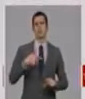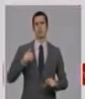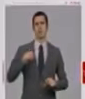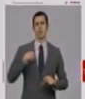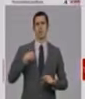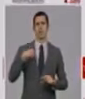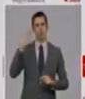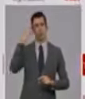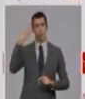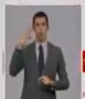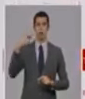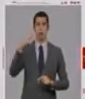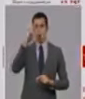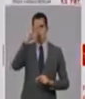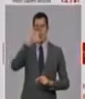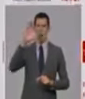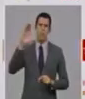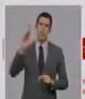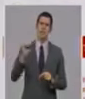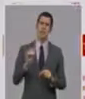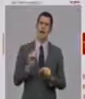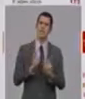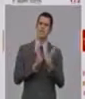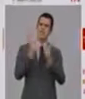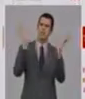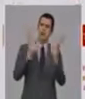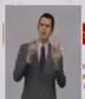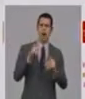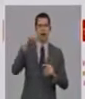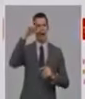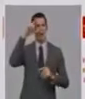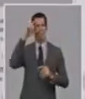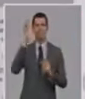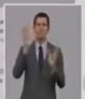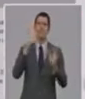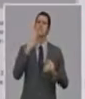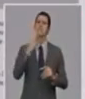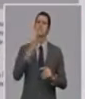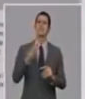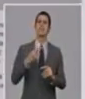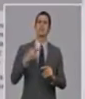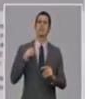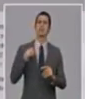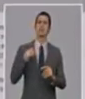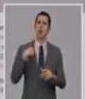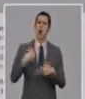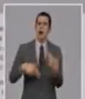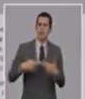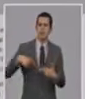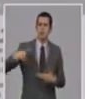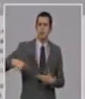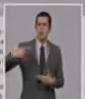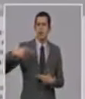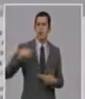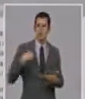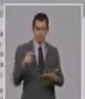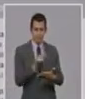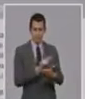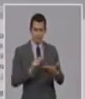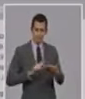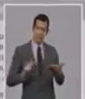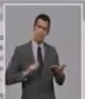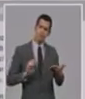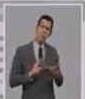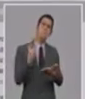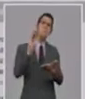aislamiento, específicamente en el Hospital Salvador Allende. Pues fue un reto tremendo escribir una crónica diaria para Cuba Debate,